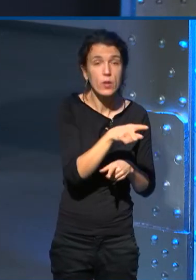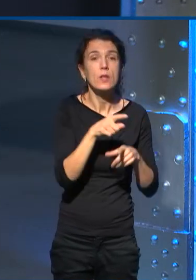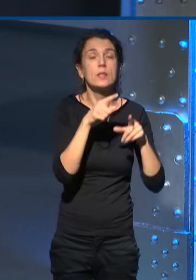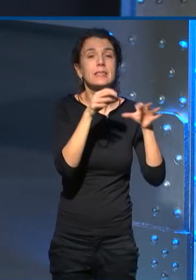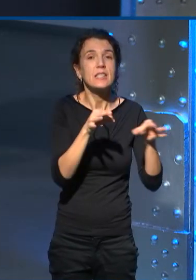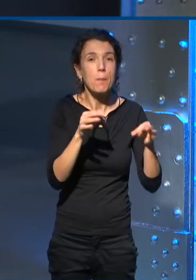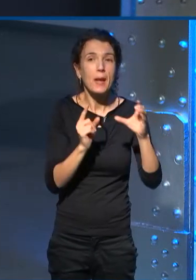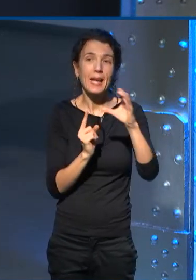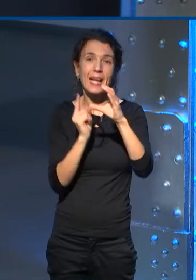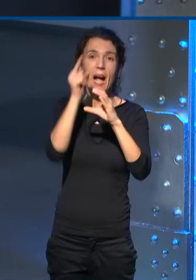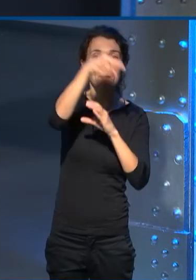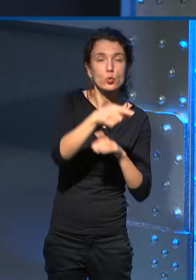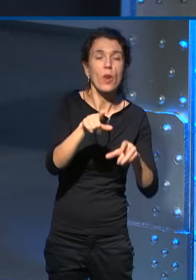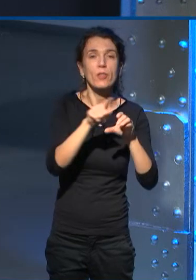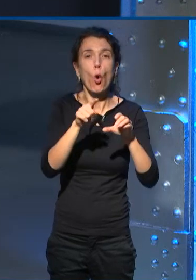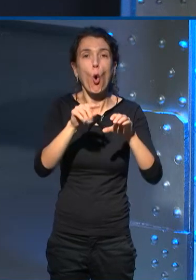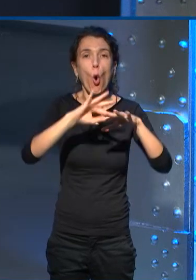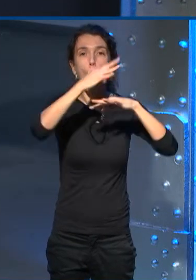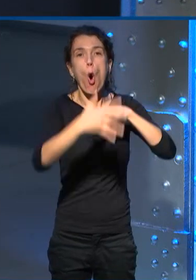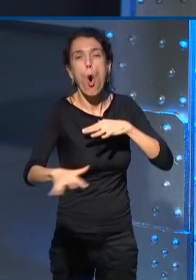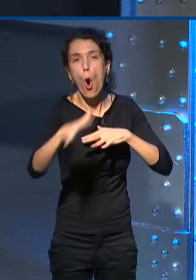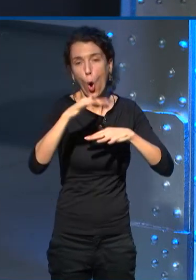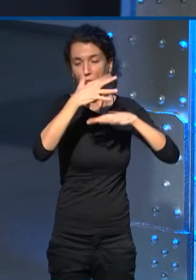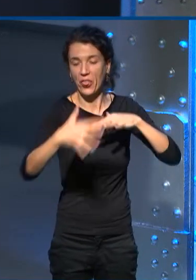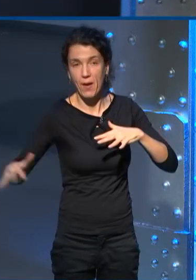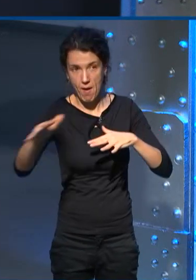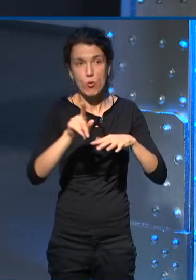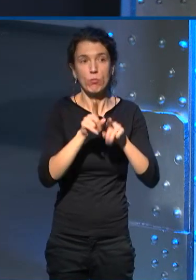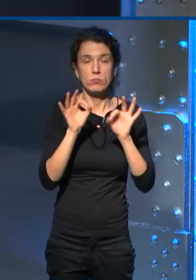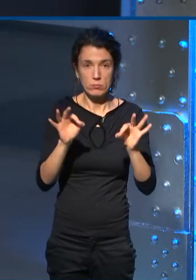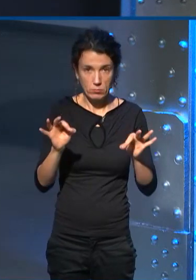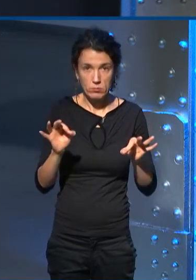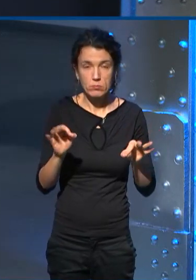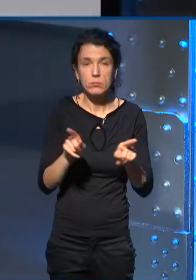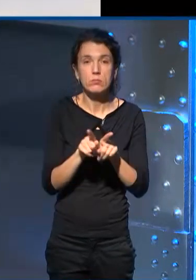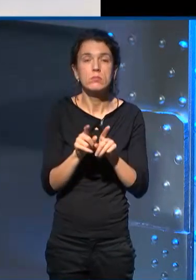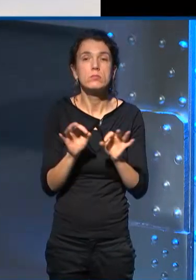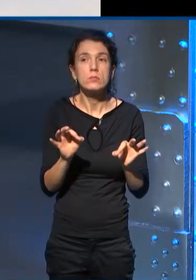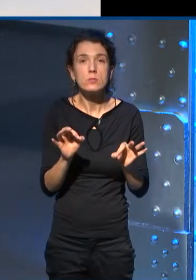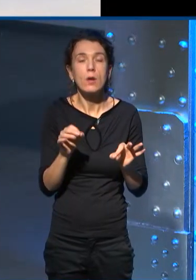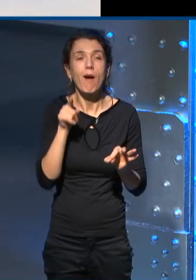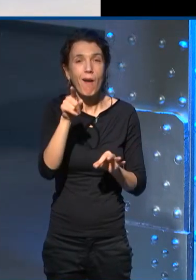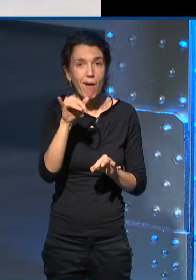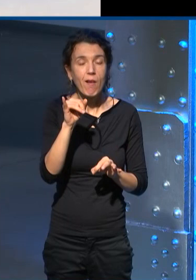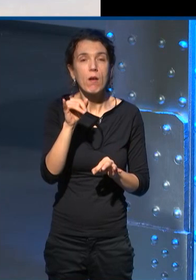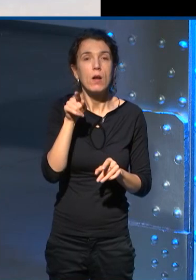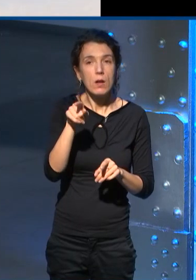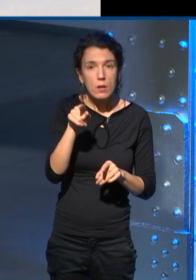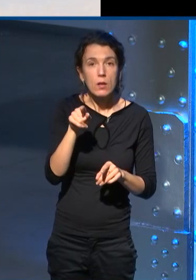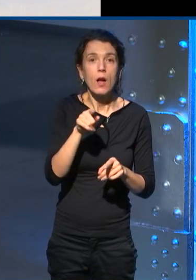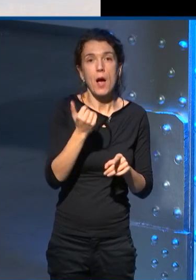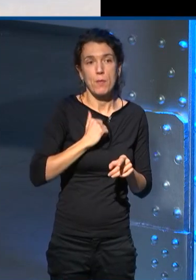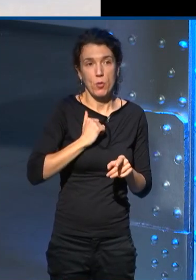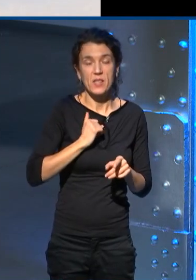sus cápsulas en el océano. Tienen la Navy, es tremenda, tienen portaaviones, tienen de todo, les cae ahí y cogen de ahí a